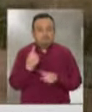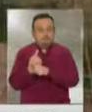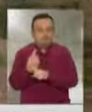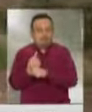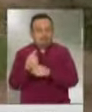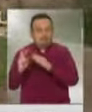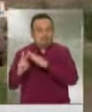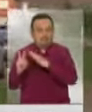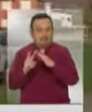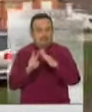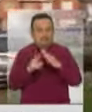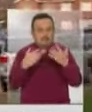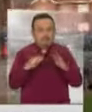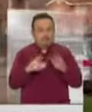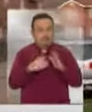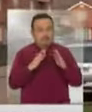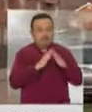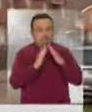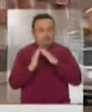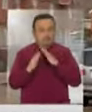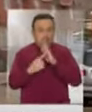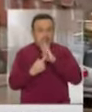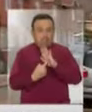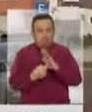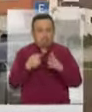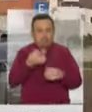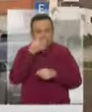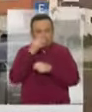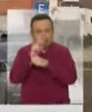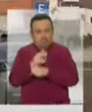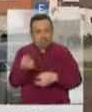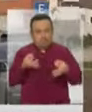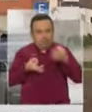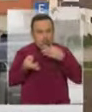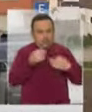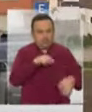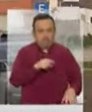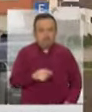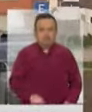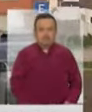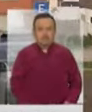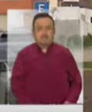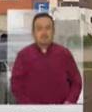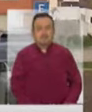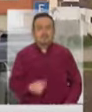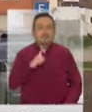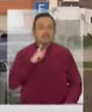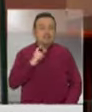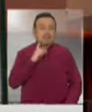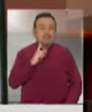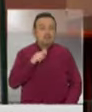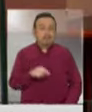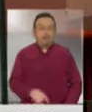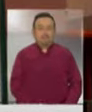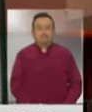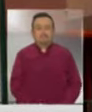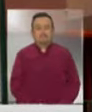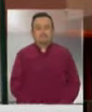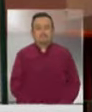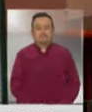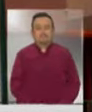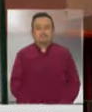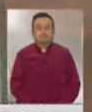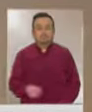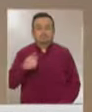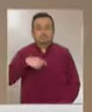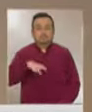con los vecinos, de que nos mostraran sus viviendas, y estos son los testimonios que ayer captamos ahí en Quilicura. Que no